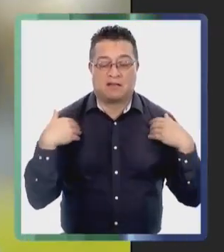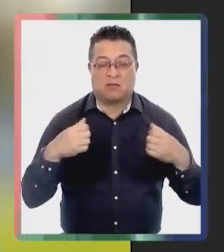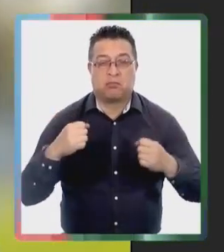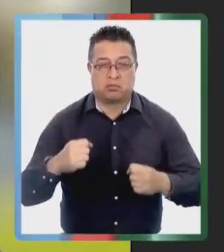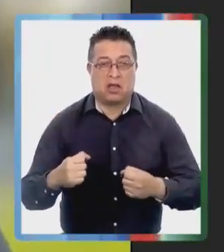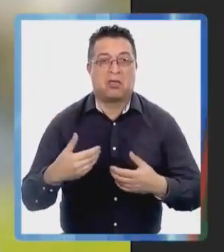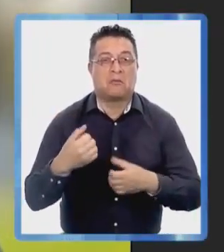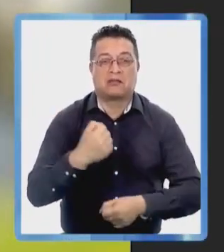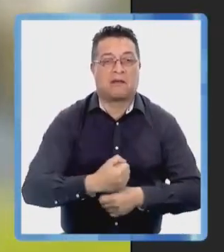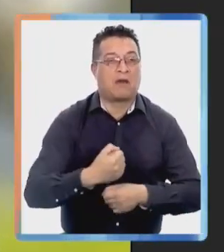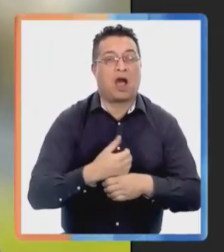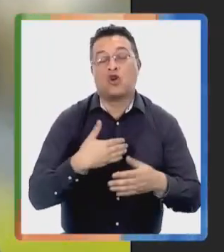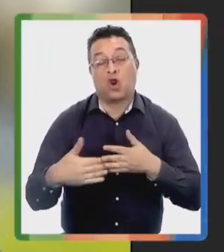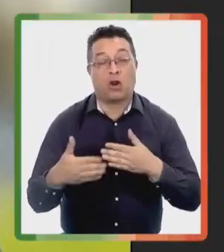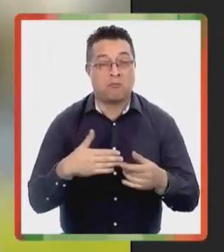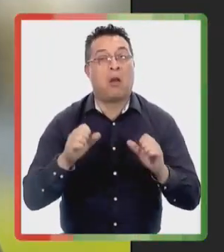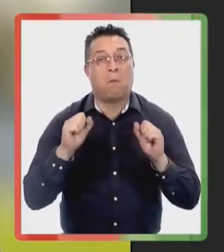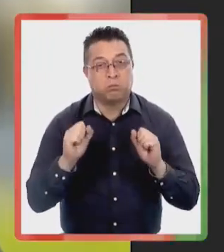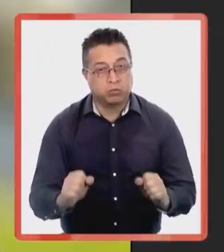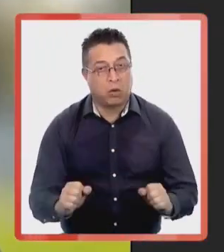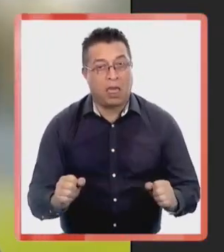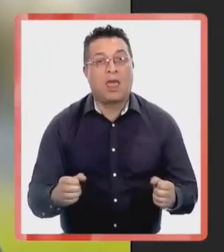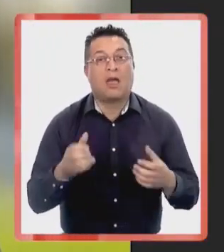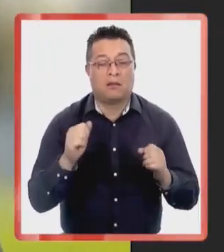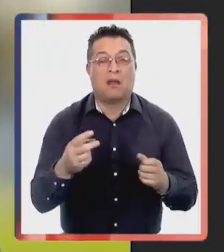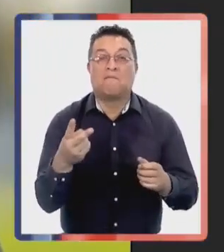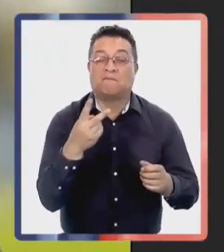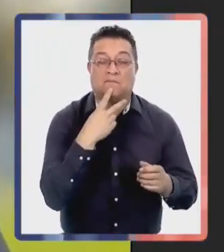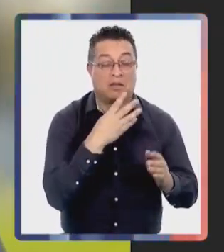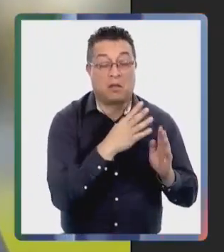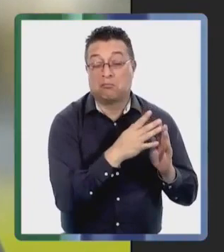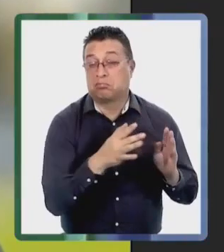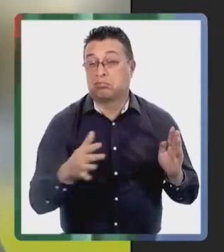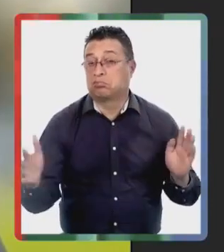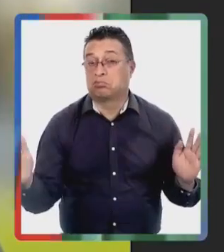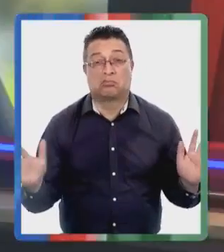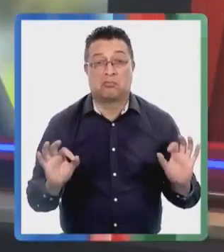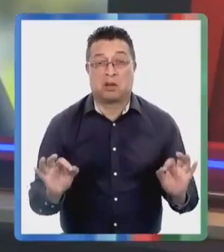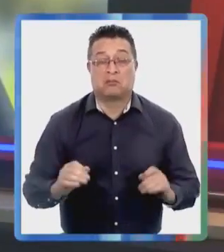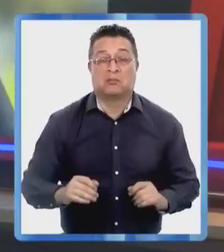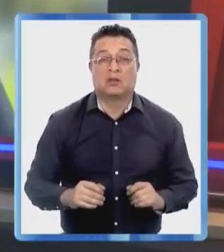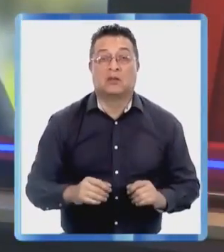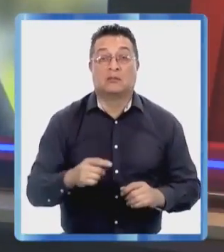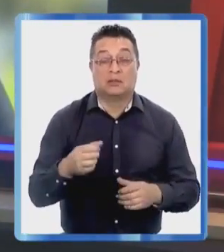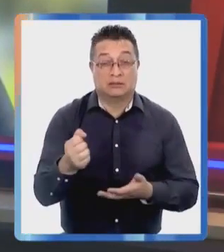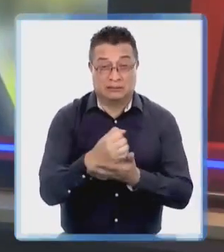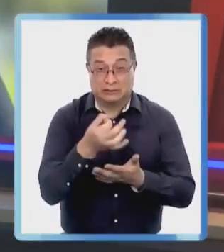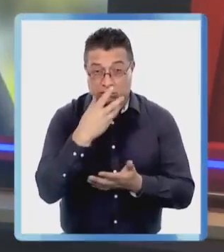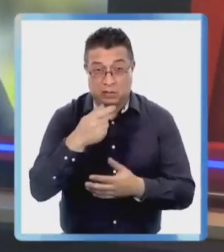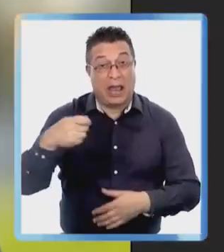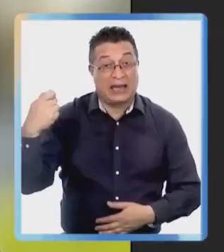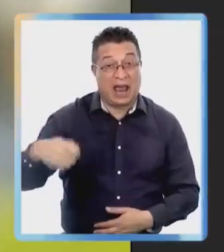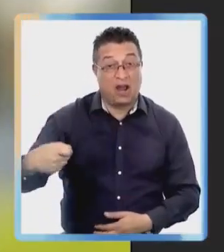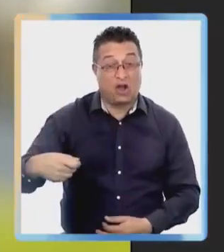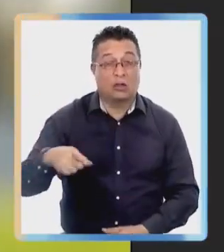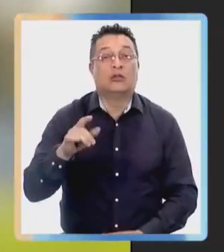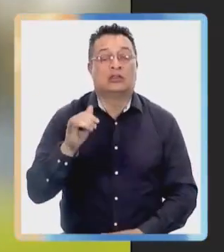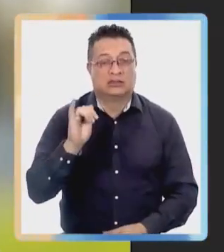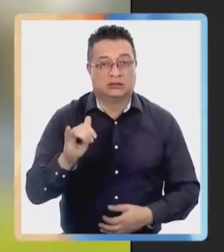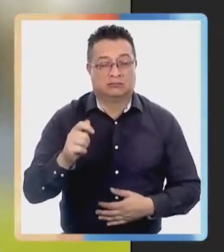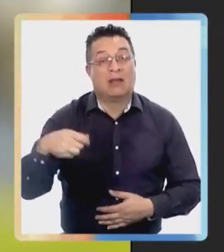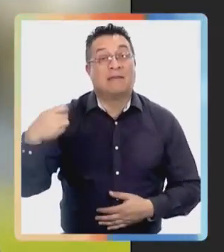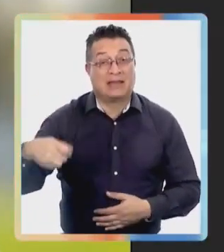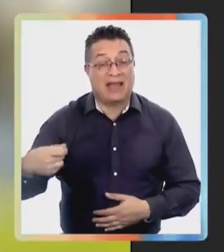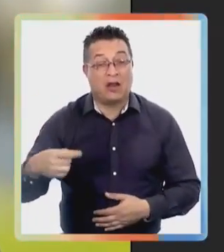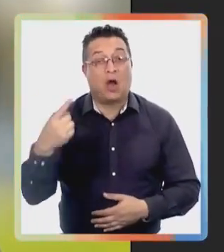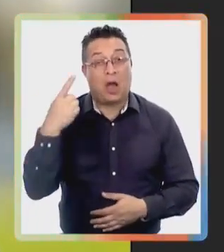pueda trabajar con normalidad y que pueda tener una vida normal. ¿El tratamiento es caro, doctora? El tratamiento es